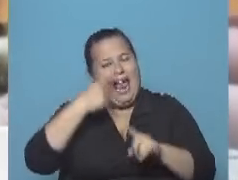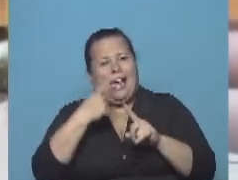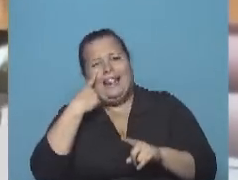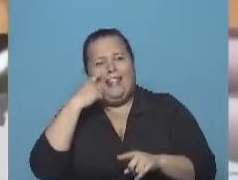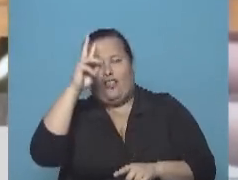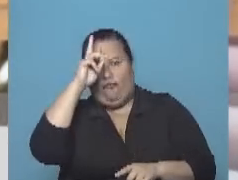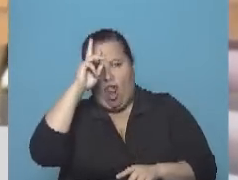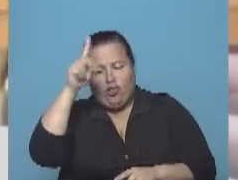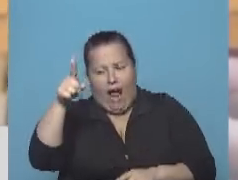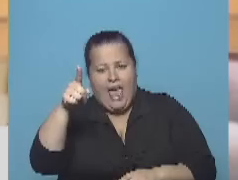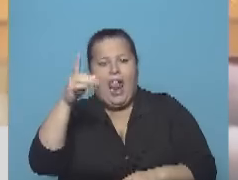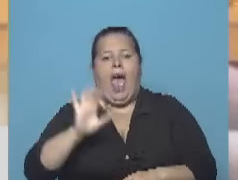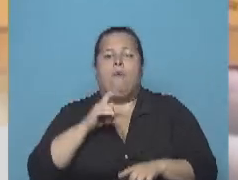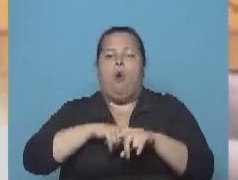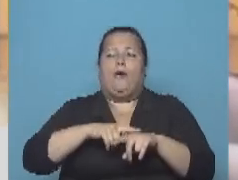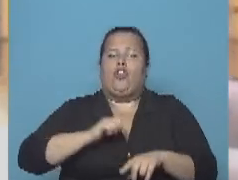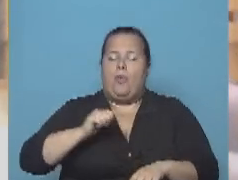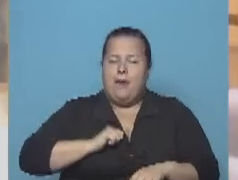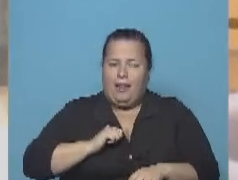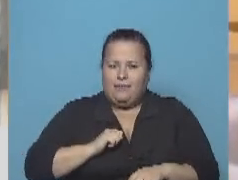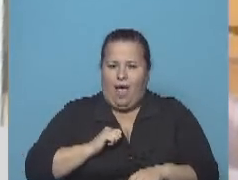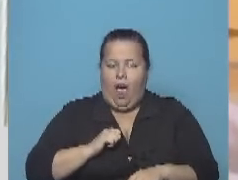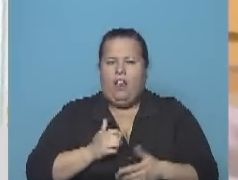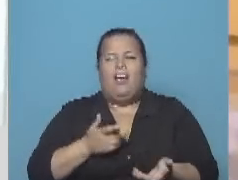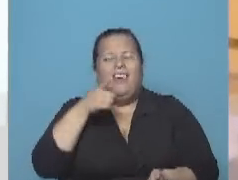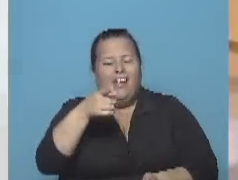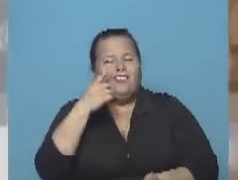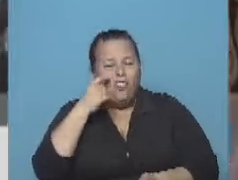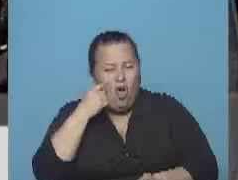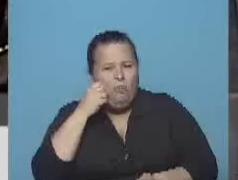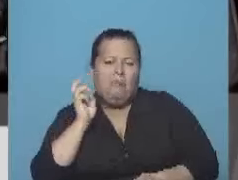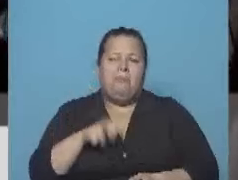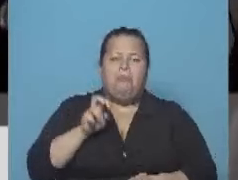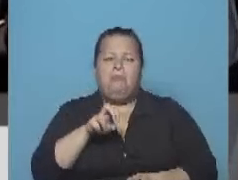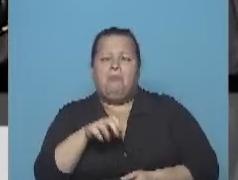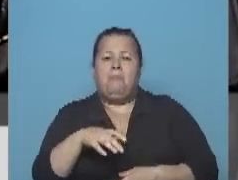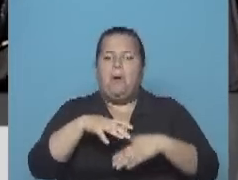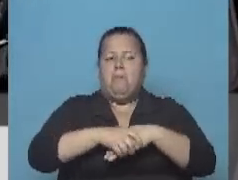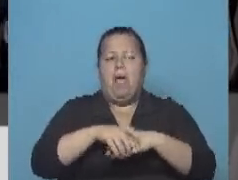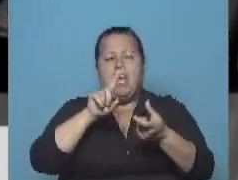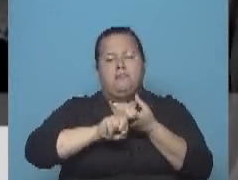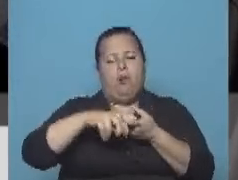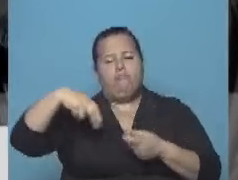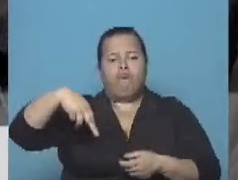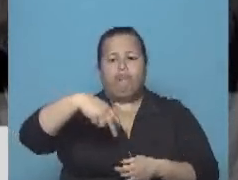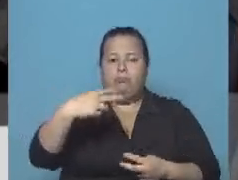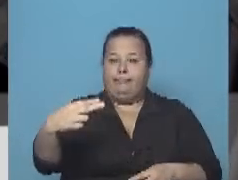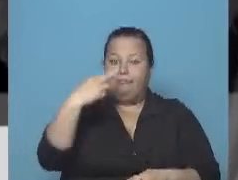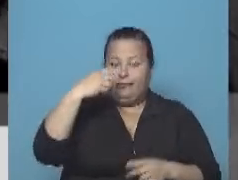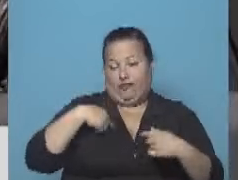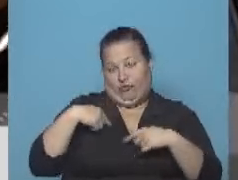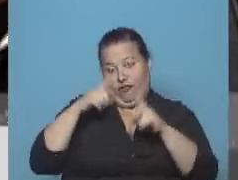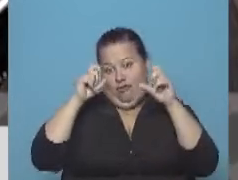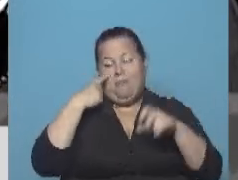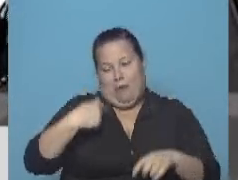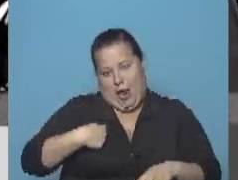Florencio Varela en la época de la dictadura y este señor llegó caminando de la mano de su esposa y al verme a mí fotógrafo